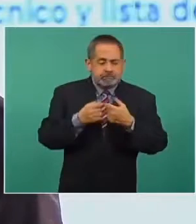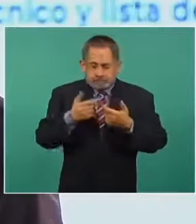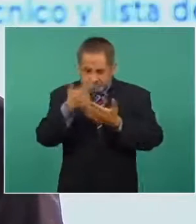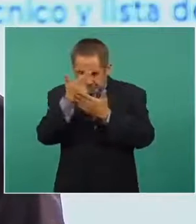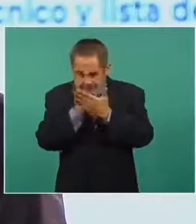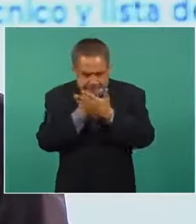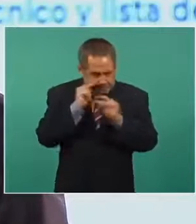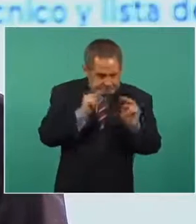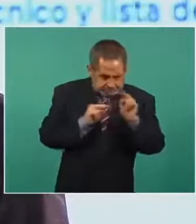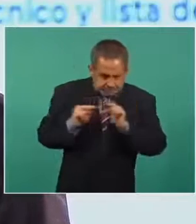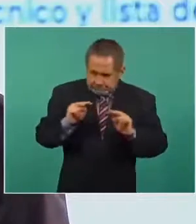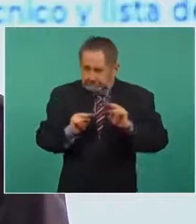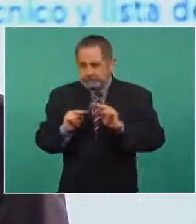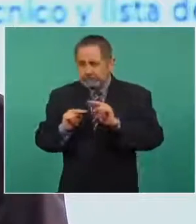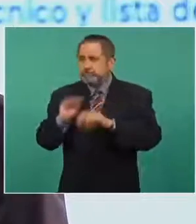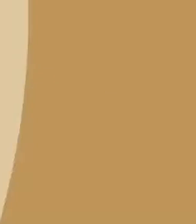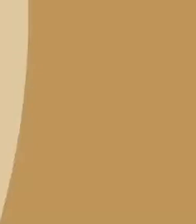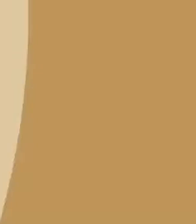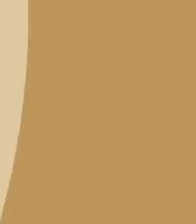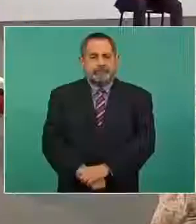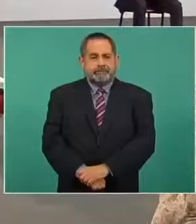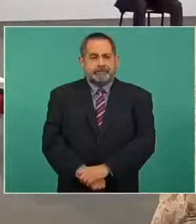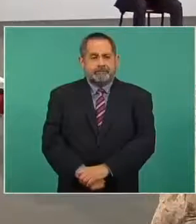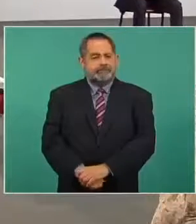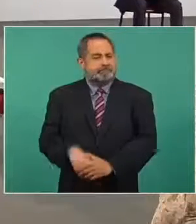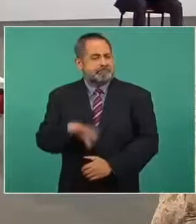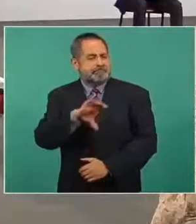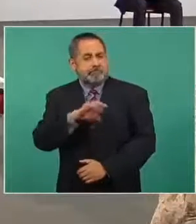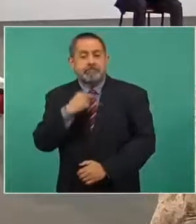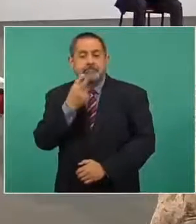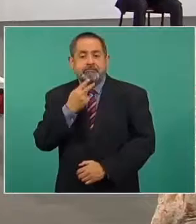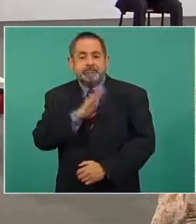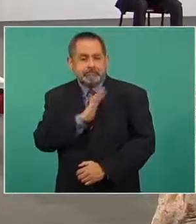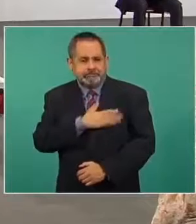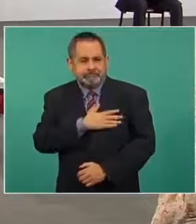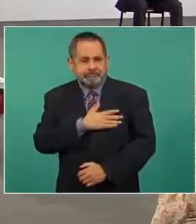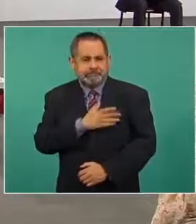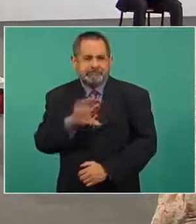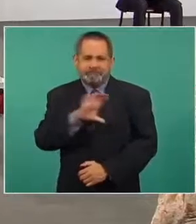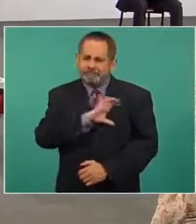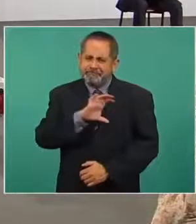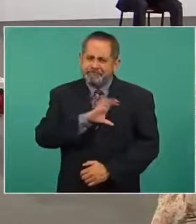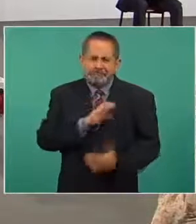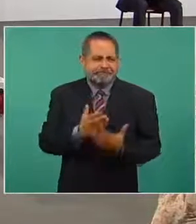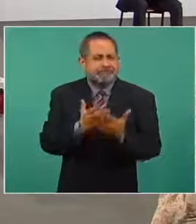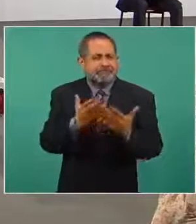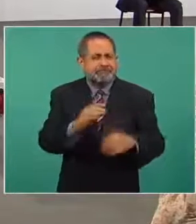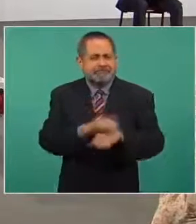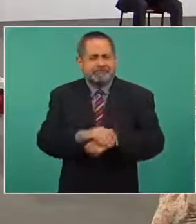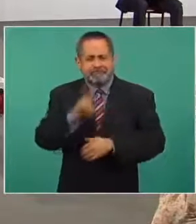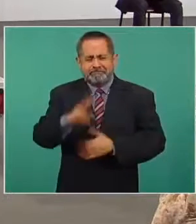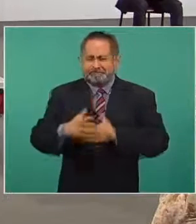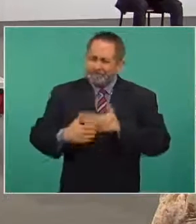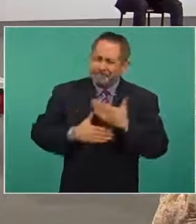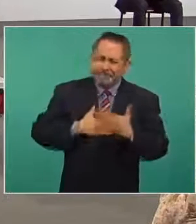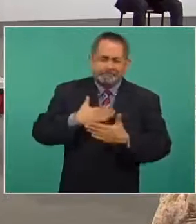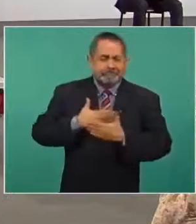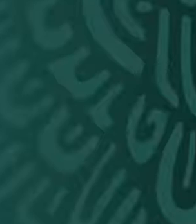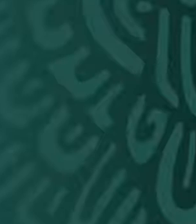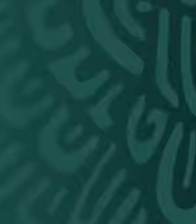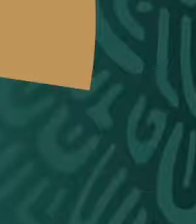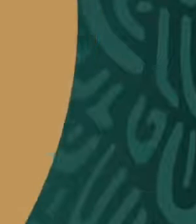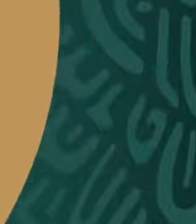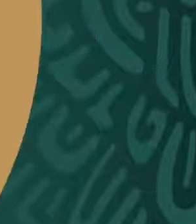seleccionadas para esta atención. El presidente de Irlanda, Michael D. Higgins, envió un mensaje de